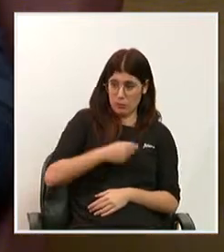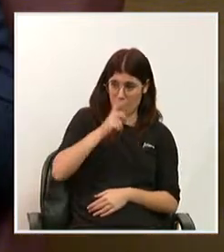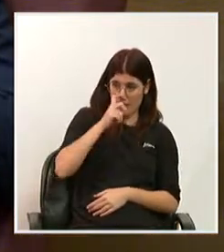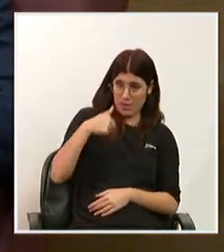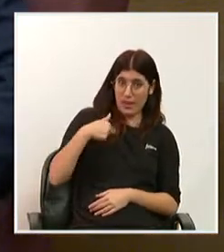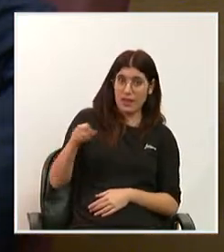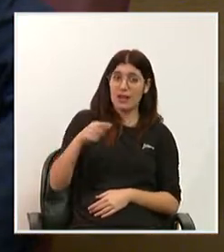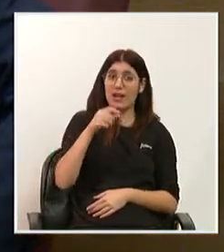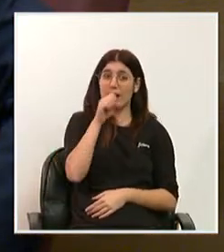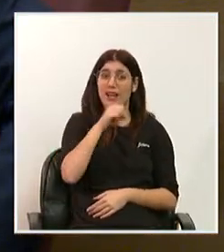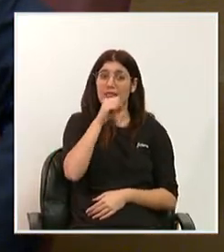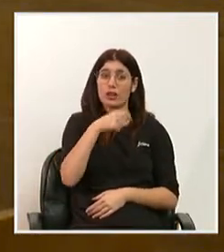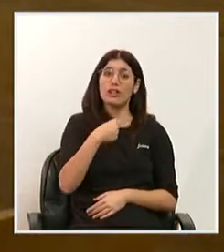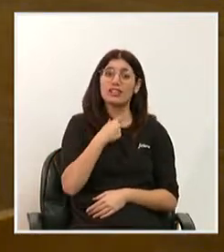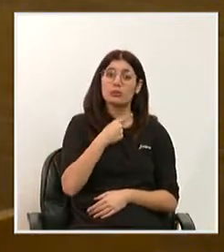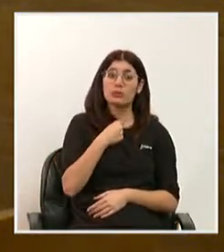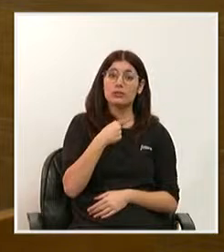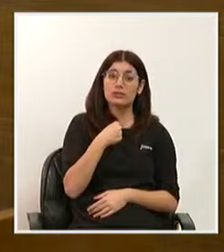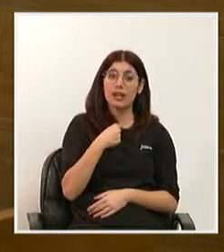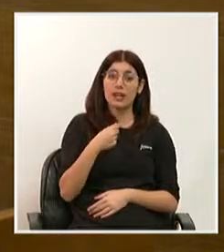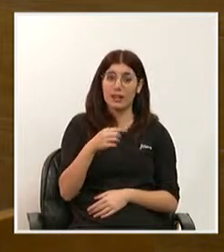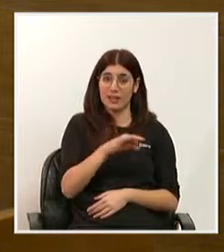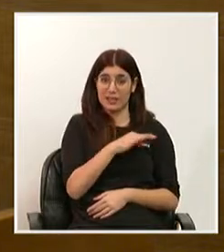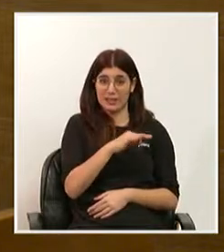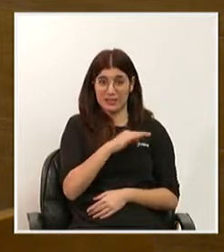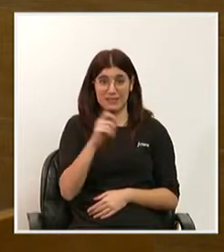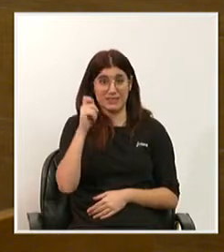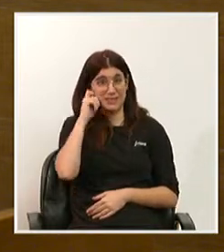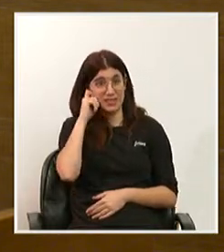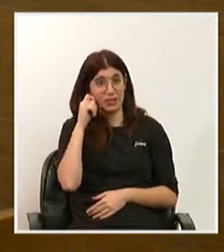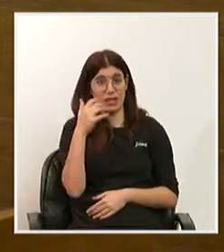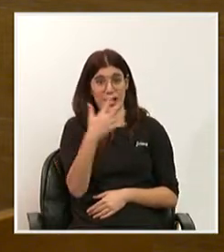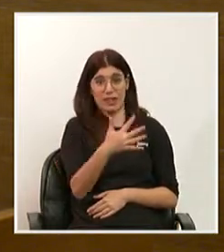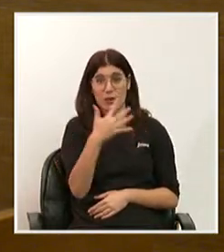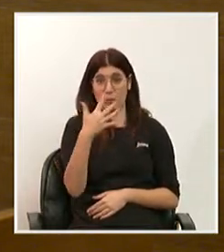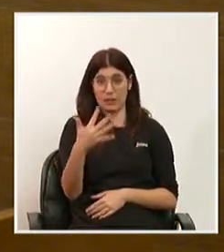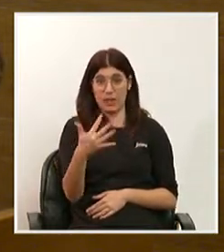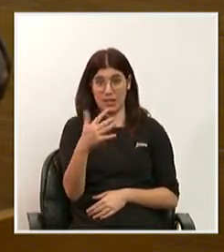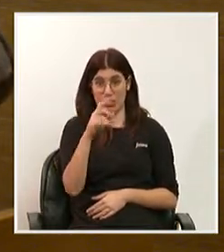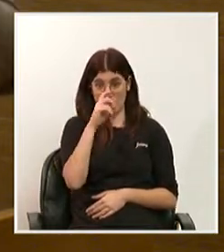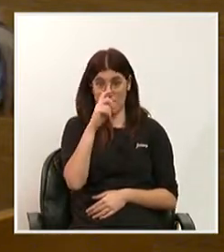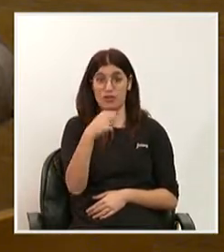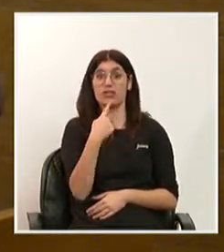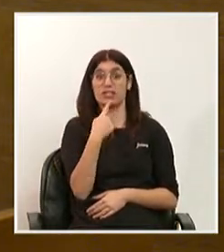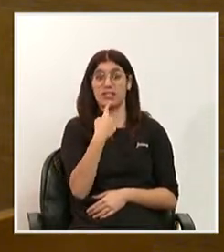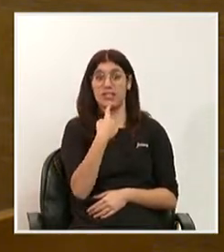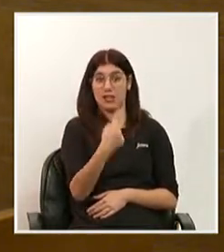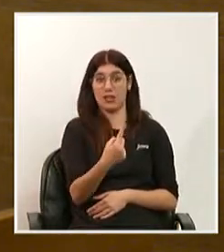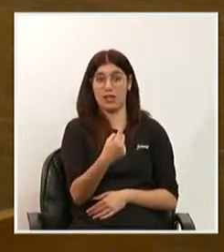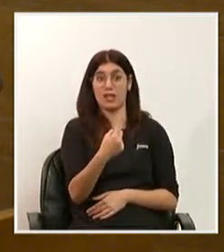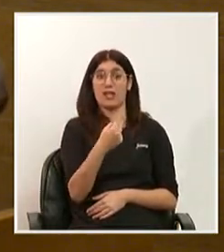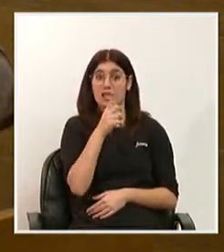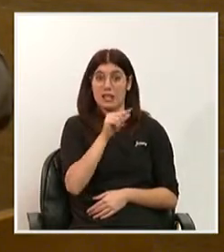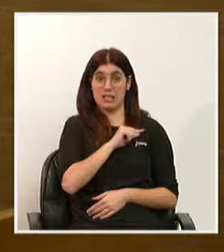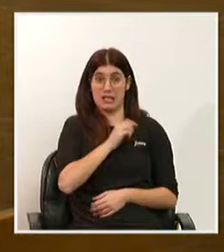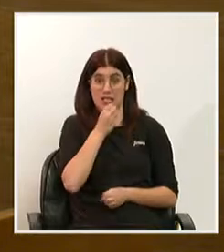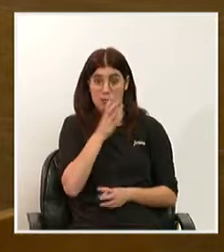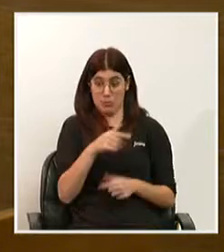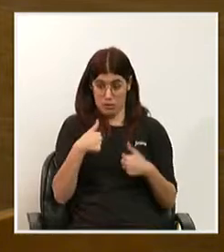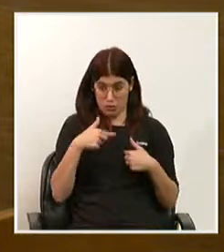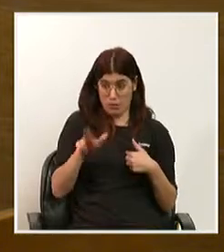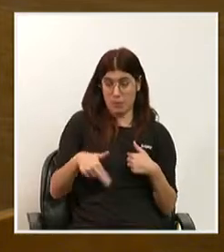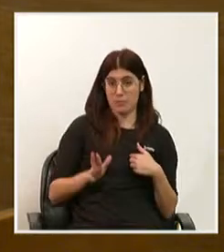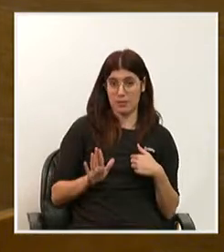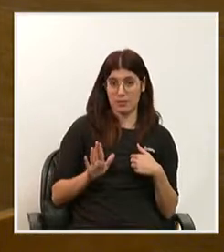que a usted le gusta y a mí también la señora tiene 55 y además en la canción dice que se encuentra muy bien y yo también y